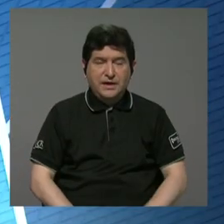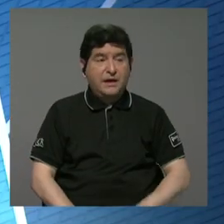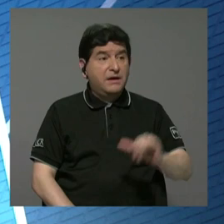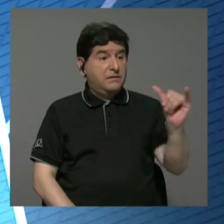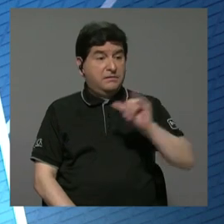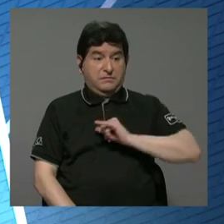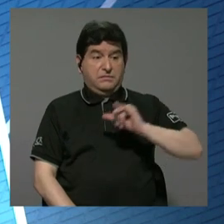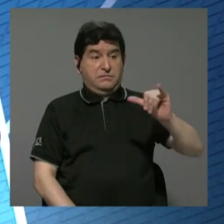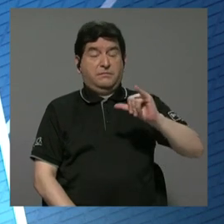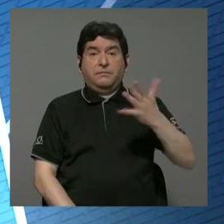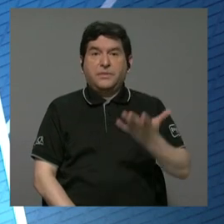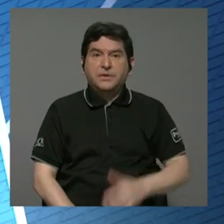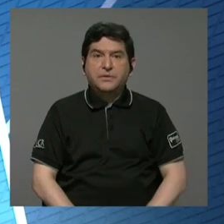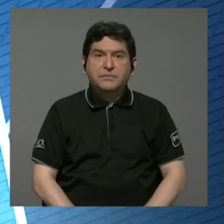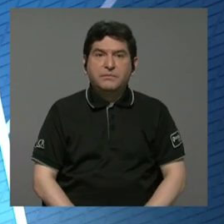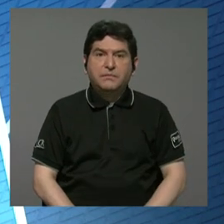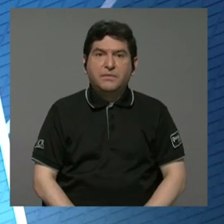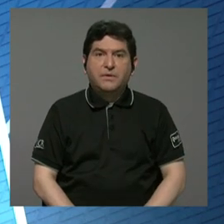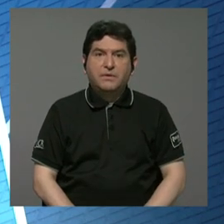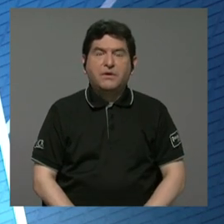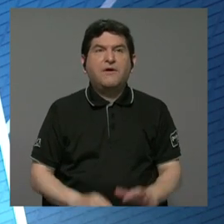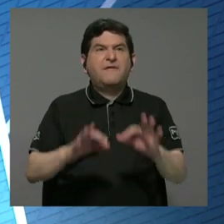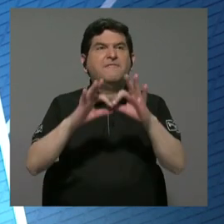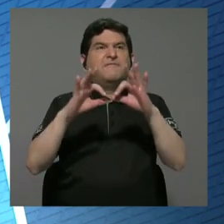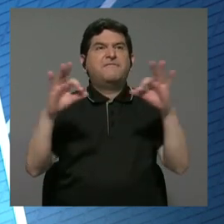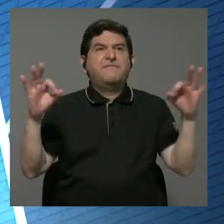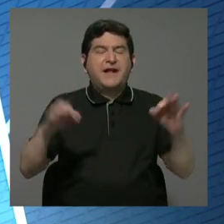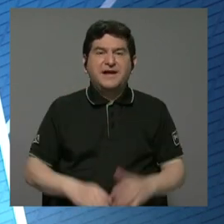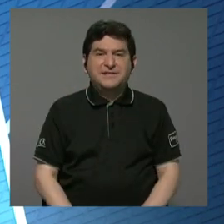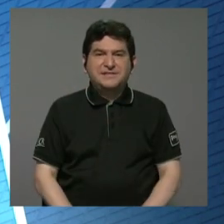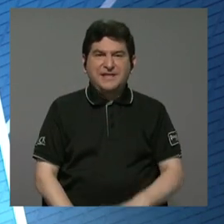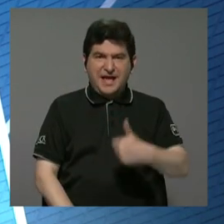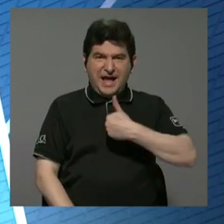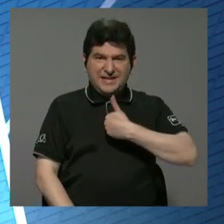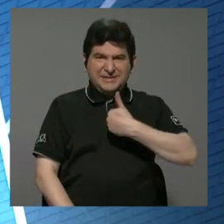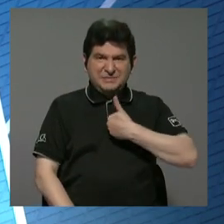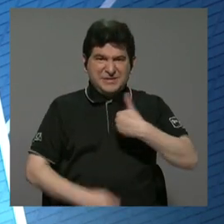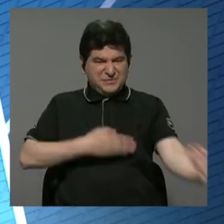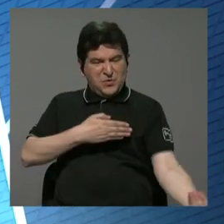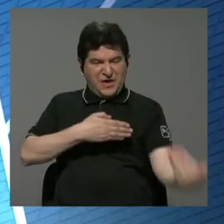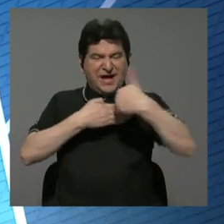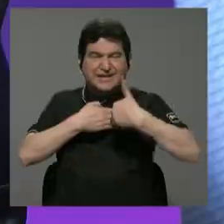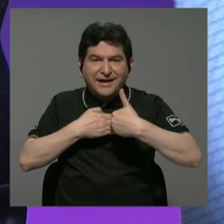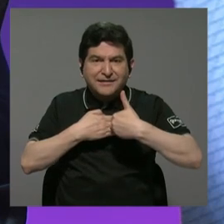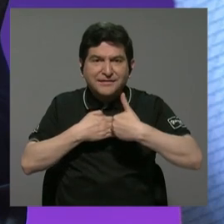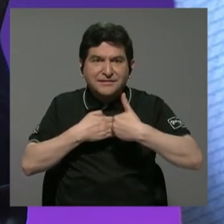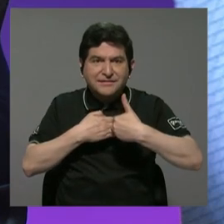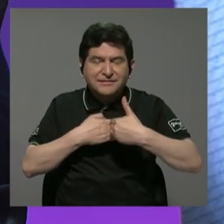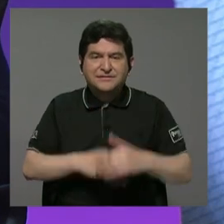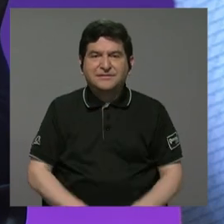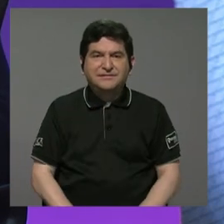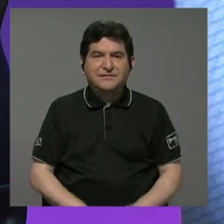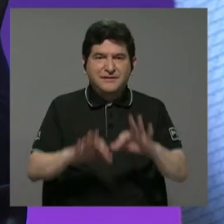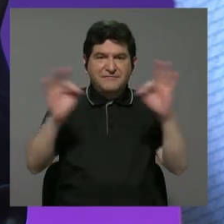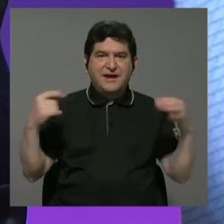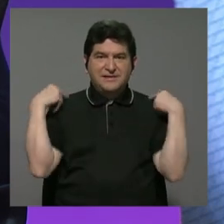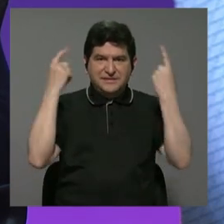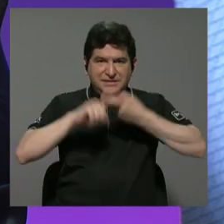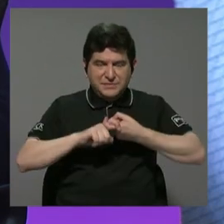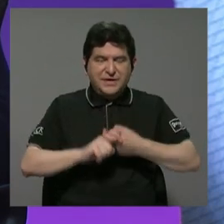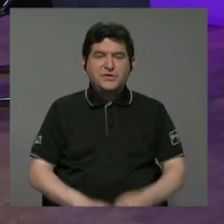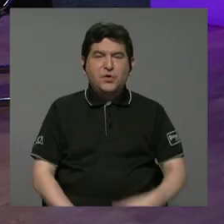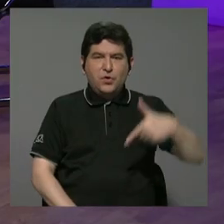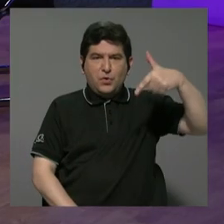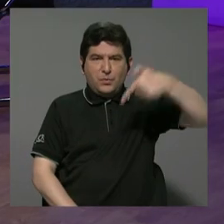equivale a la frase esta de dispararse en el pie. Sí, sí, porque... O sea, el gobierno, o sea,